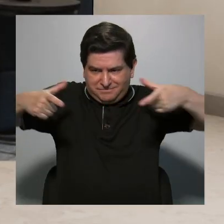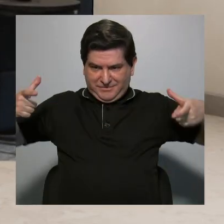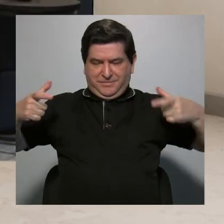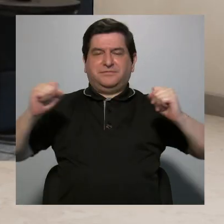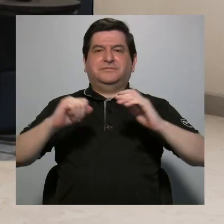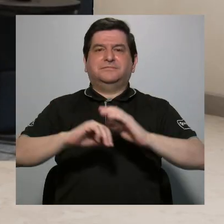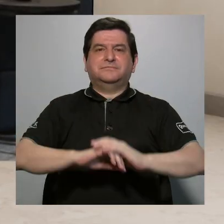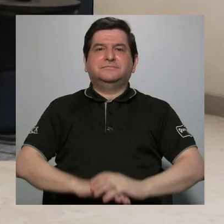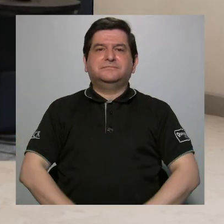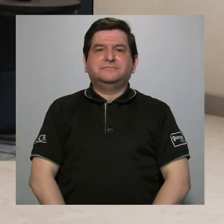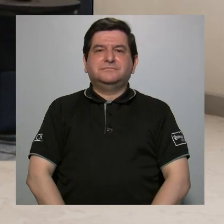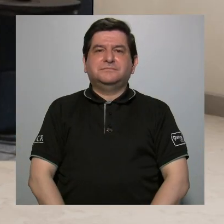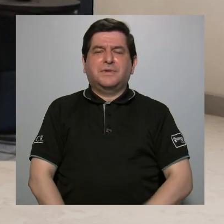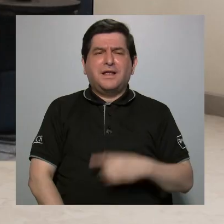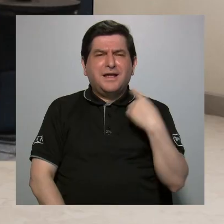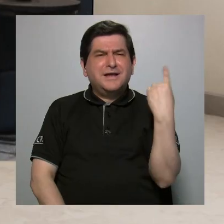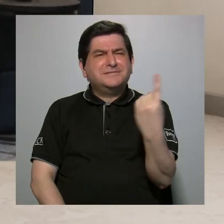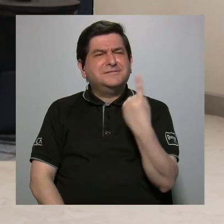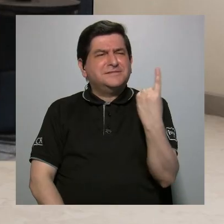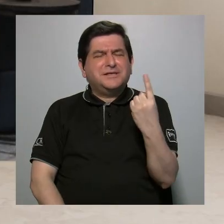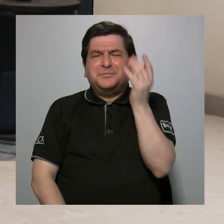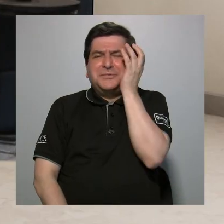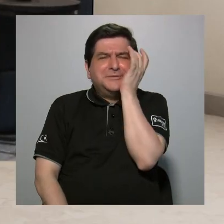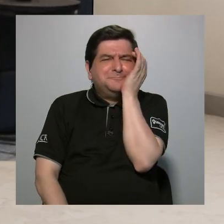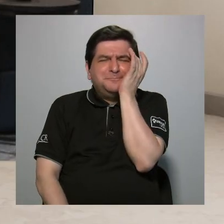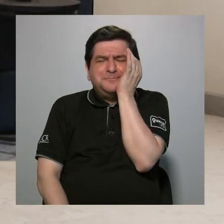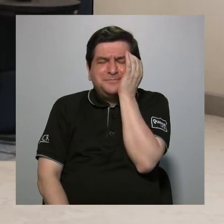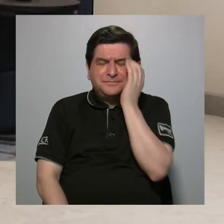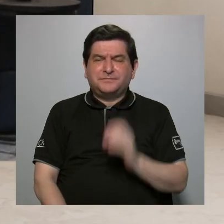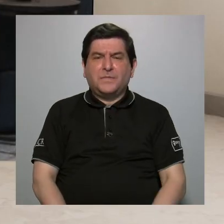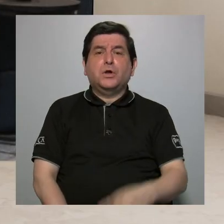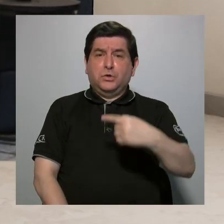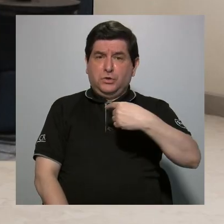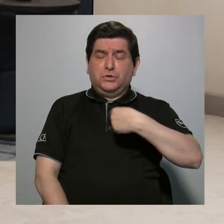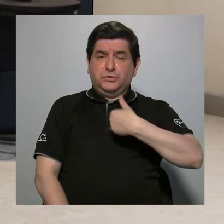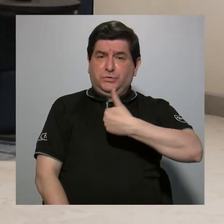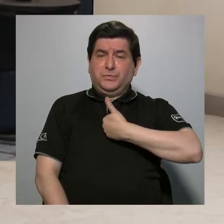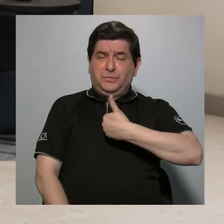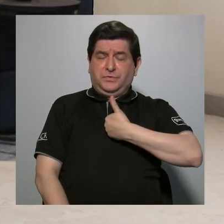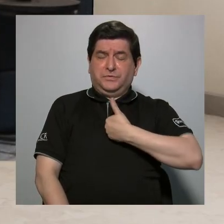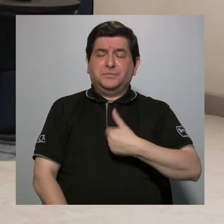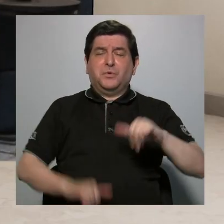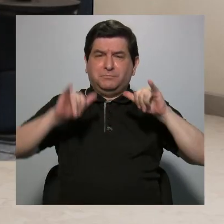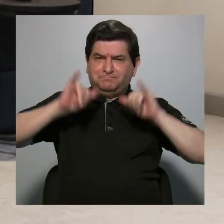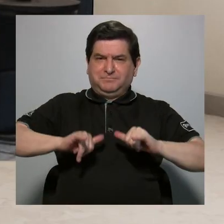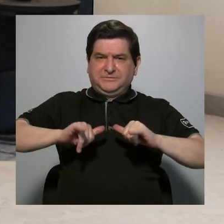masivo, ¿verdad? Entonces eso siempre ha sido como una preocupación y una angustia que yo he tenido,